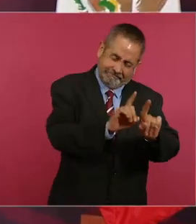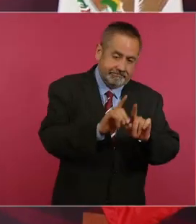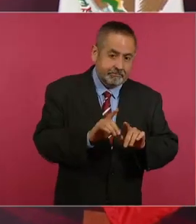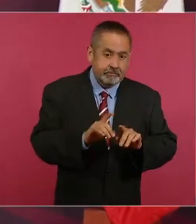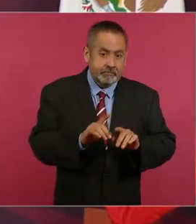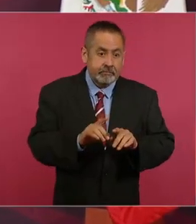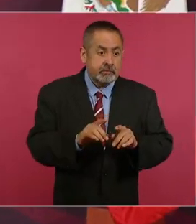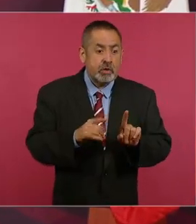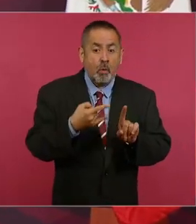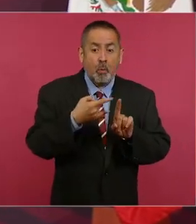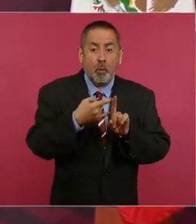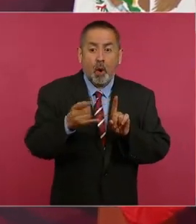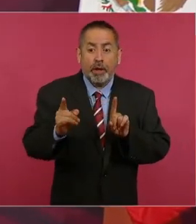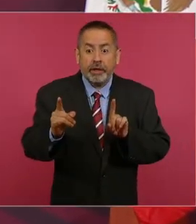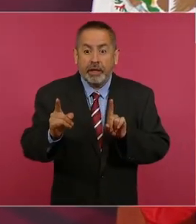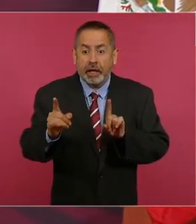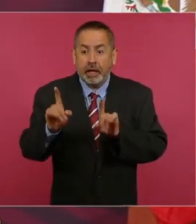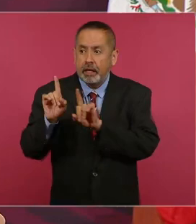Y le abro la puerta